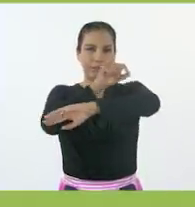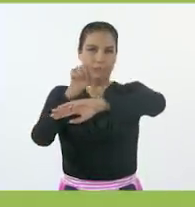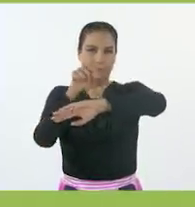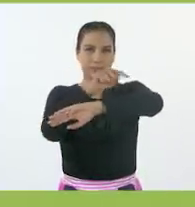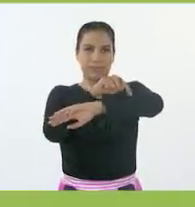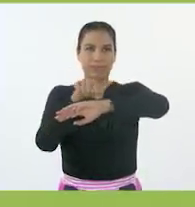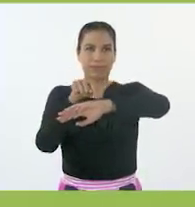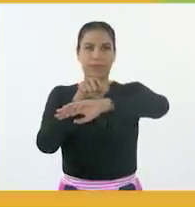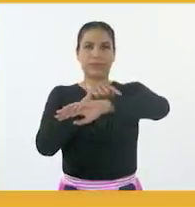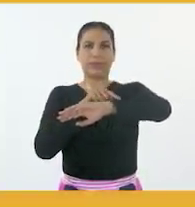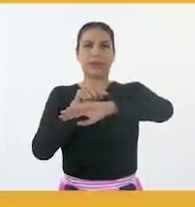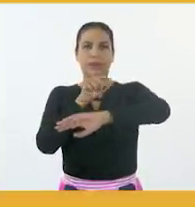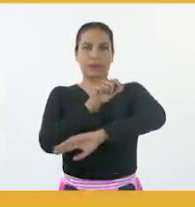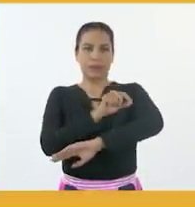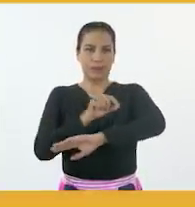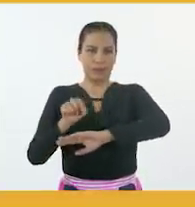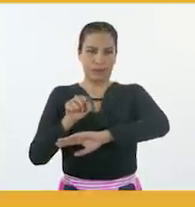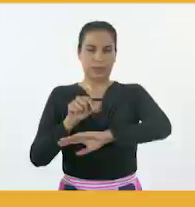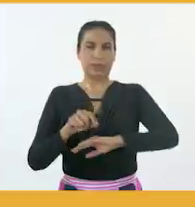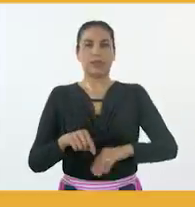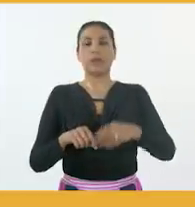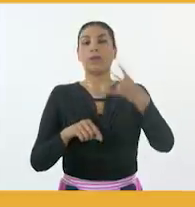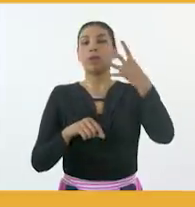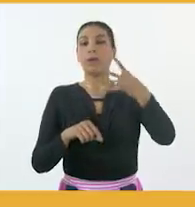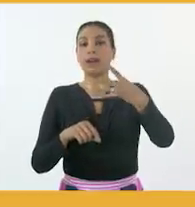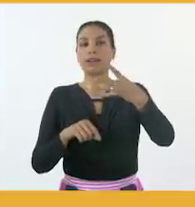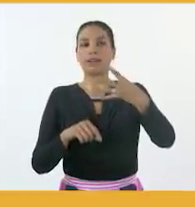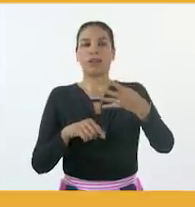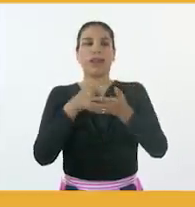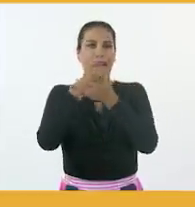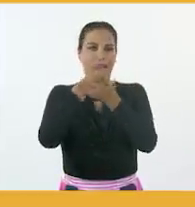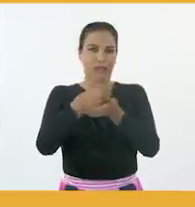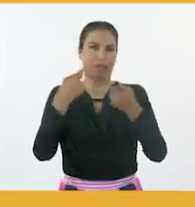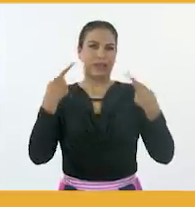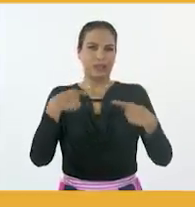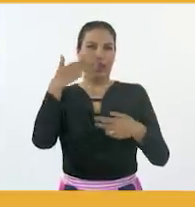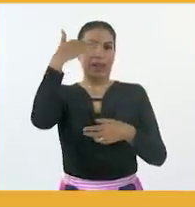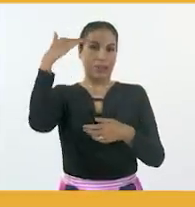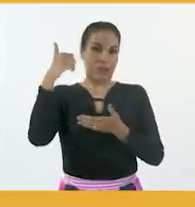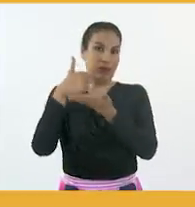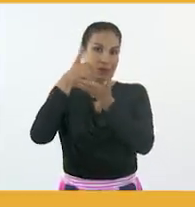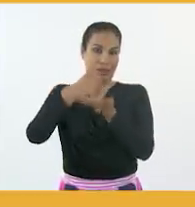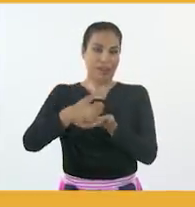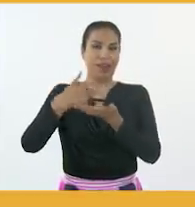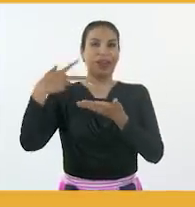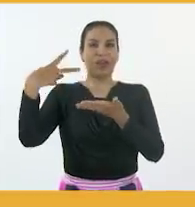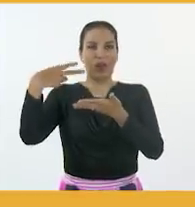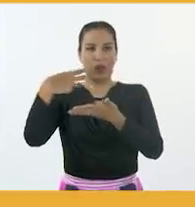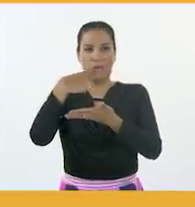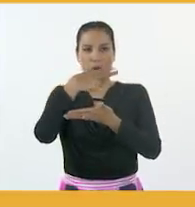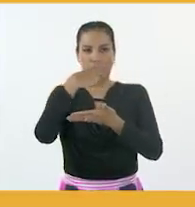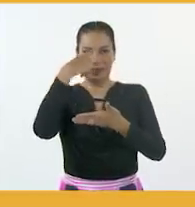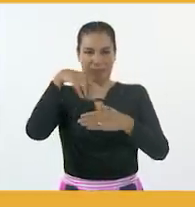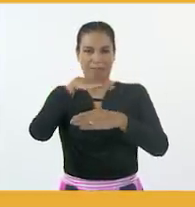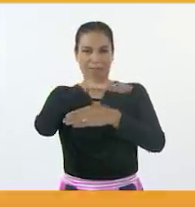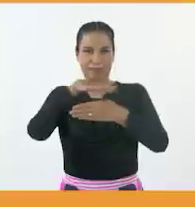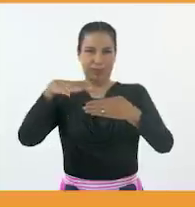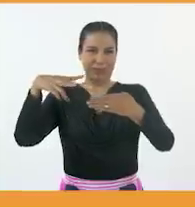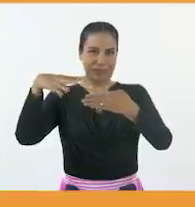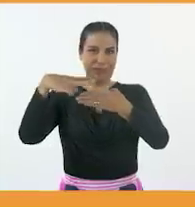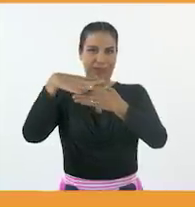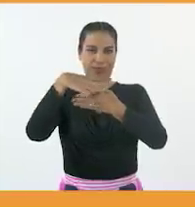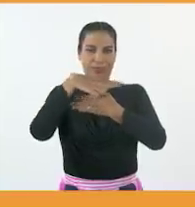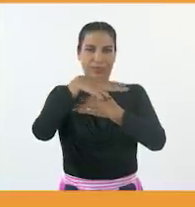horizontal entre los dos puntos. 4. Con ayuda de un adulto, corta sobre la línea horizontal que